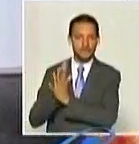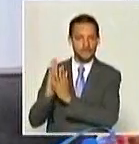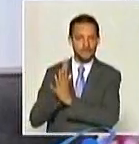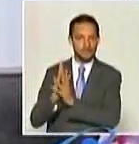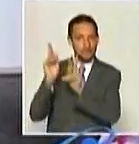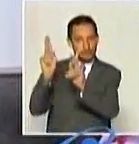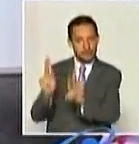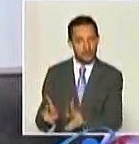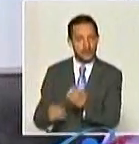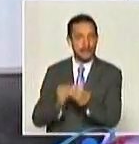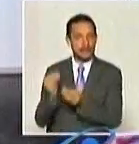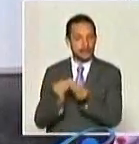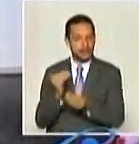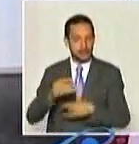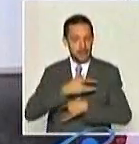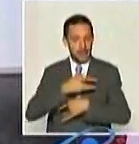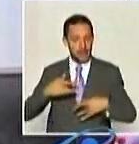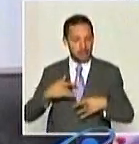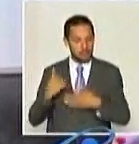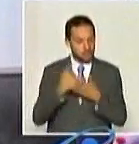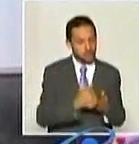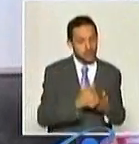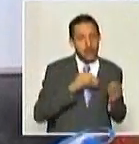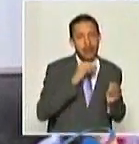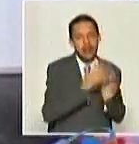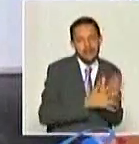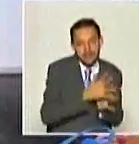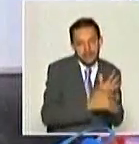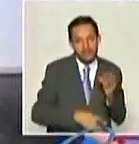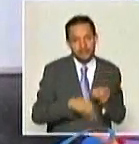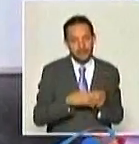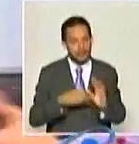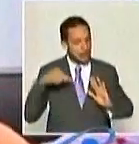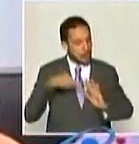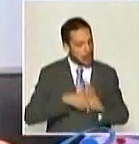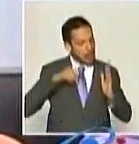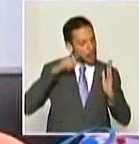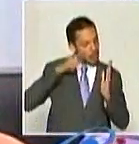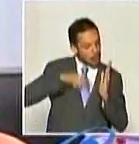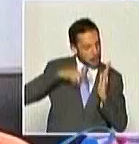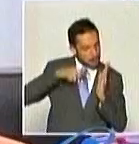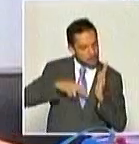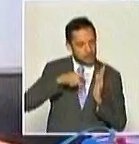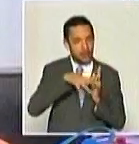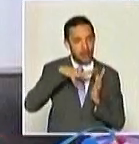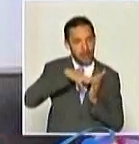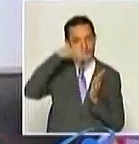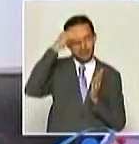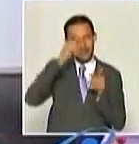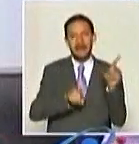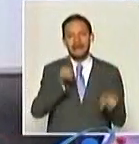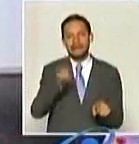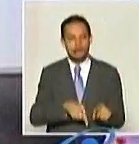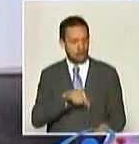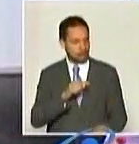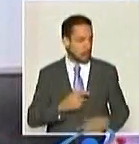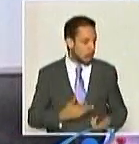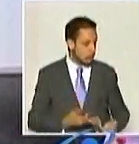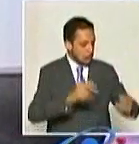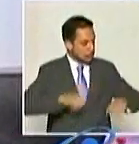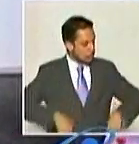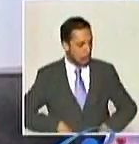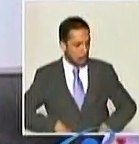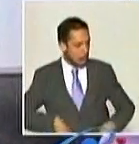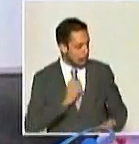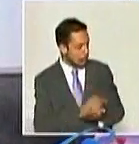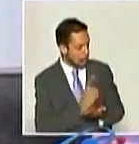con terapia neural, mejoró con esto, y leer en vez de entrar en discusión y de regañar al paciente como vemos muchas ocasiones.